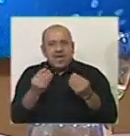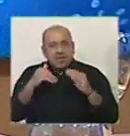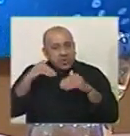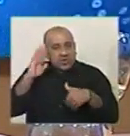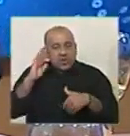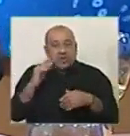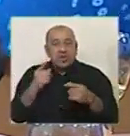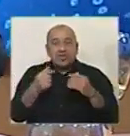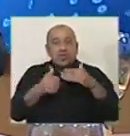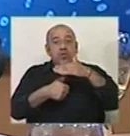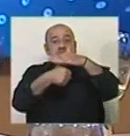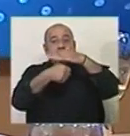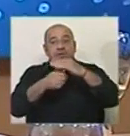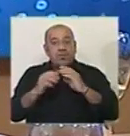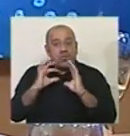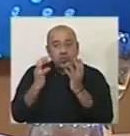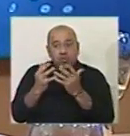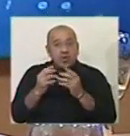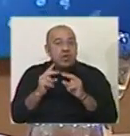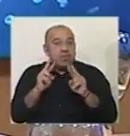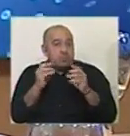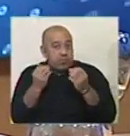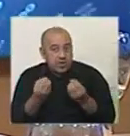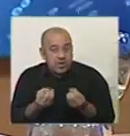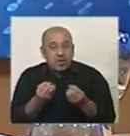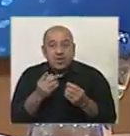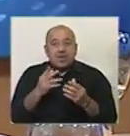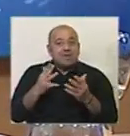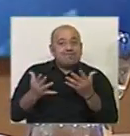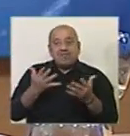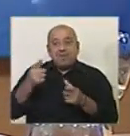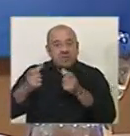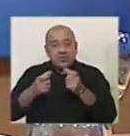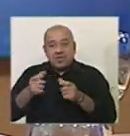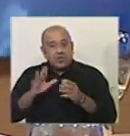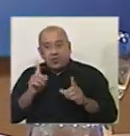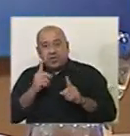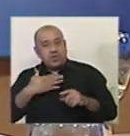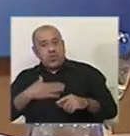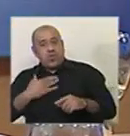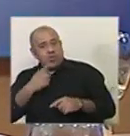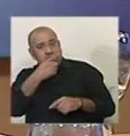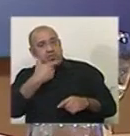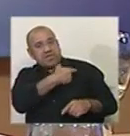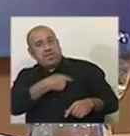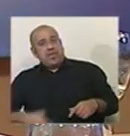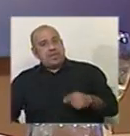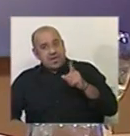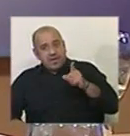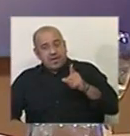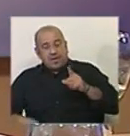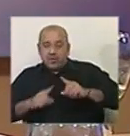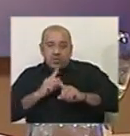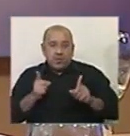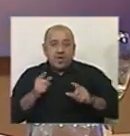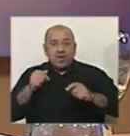los líderes asociados a las élites. Tienen ese malestar en la población, que ven cómo ocurren cosas y en su casa las cosas están